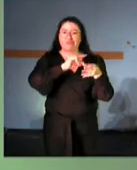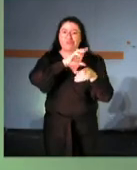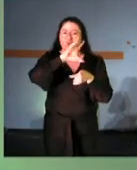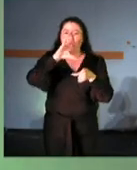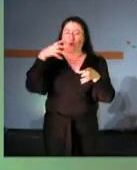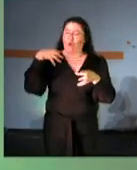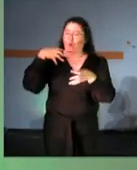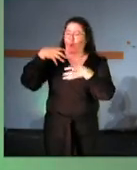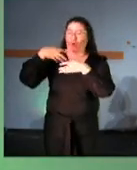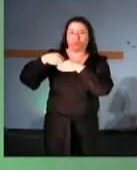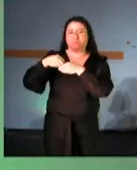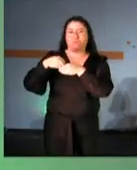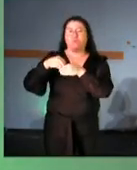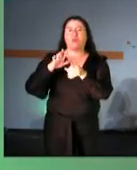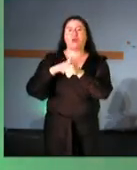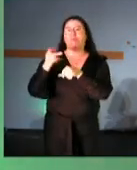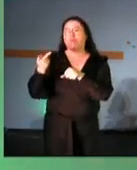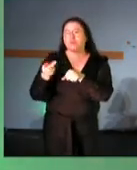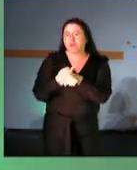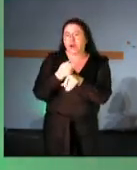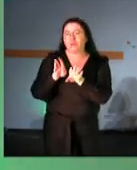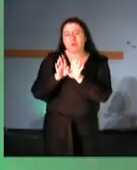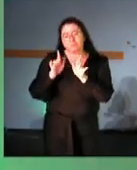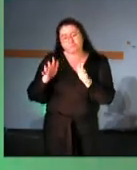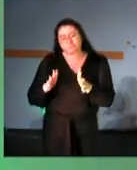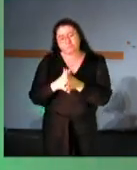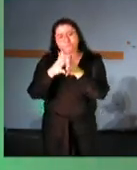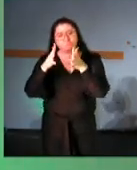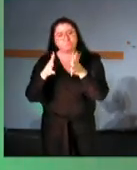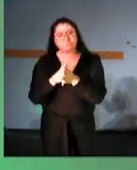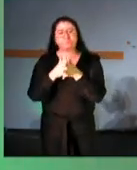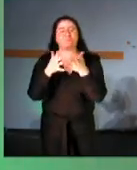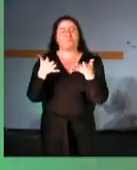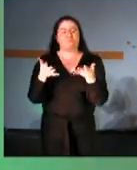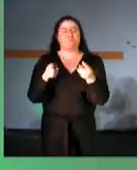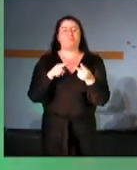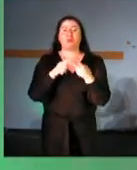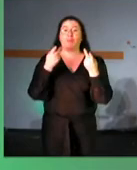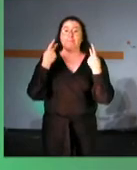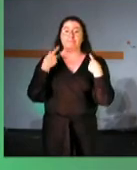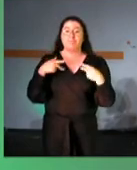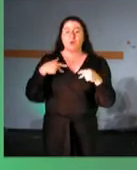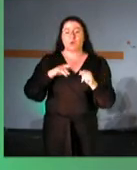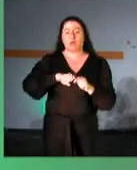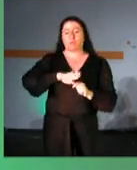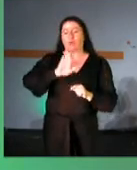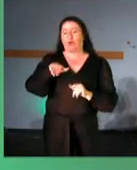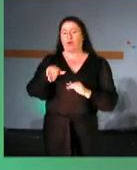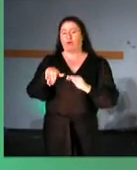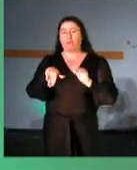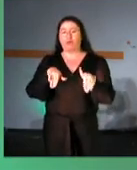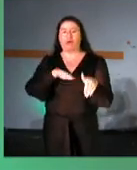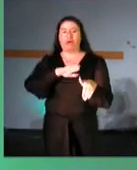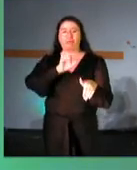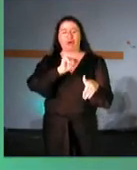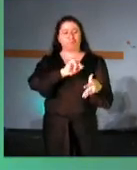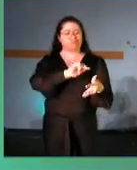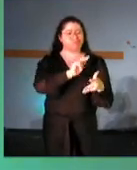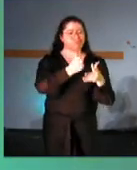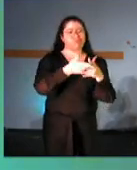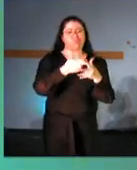pasaba, los combates que se libraron, la gente que fue cayendo, los